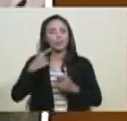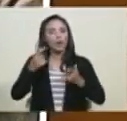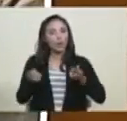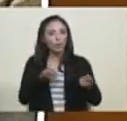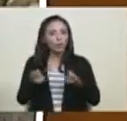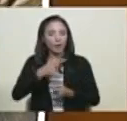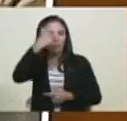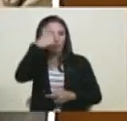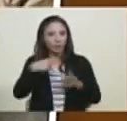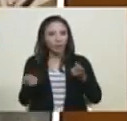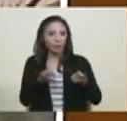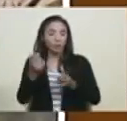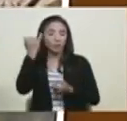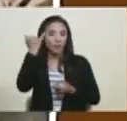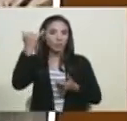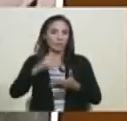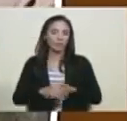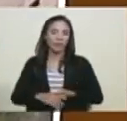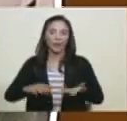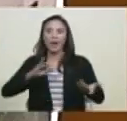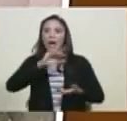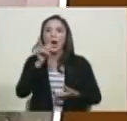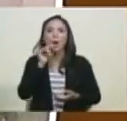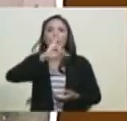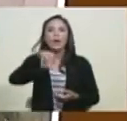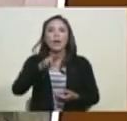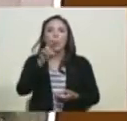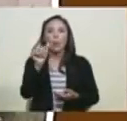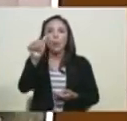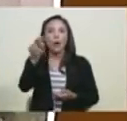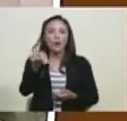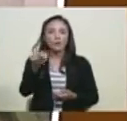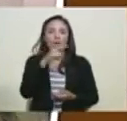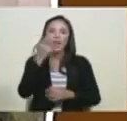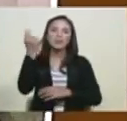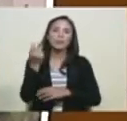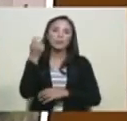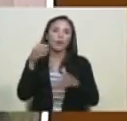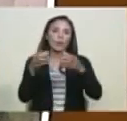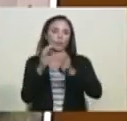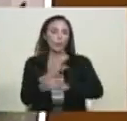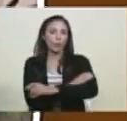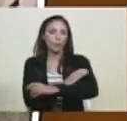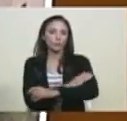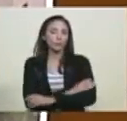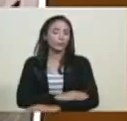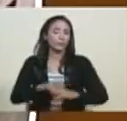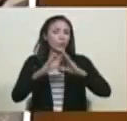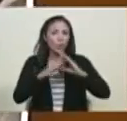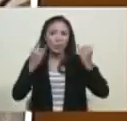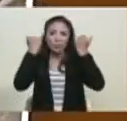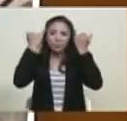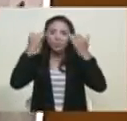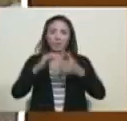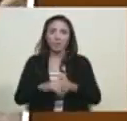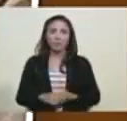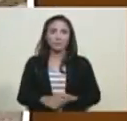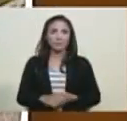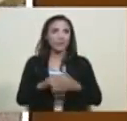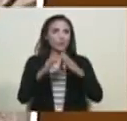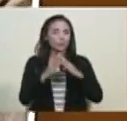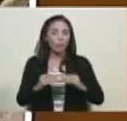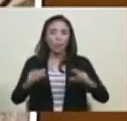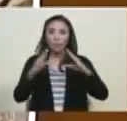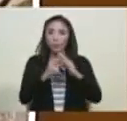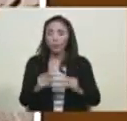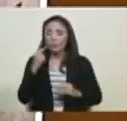coordinado por el psicópata Juan Requesén, diputado de la oposición. Todo se va sabiendo, todo